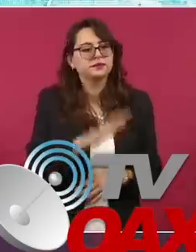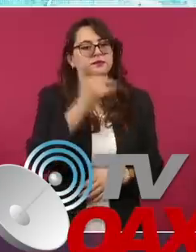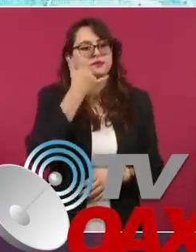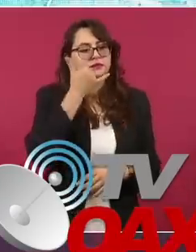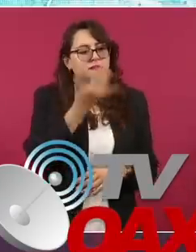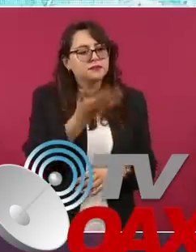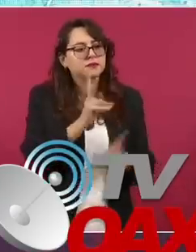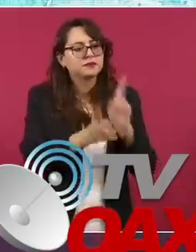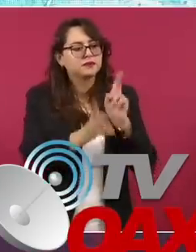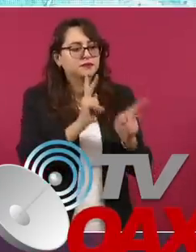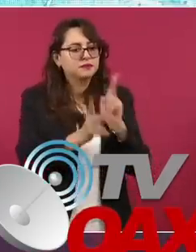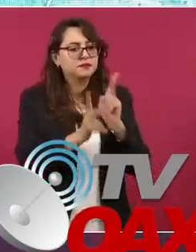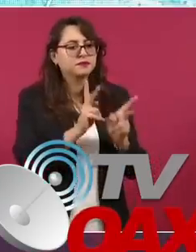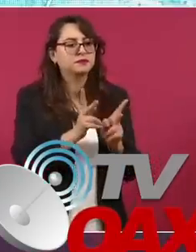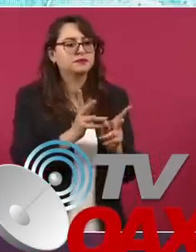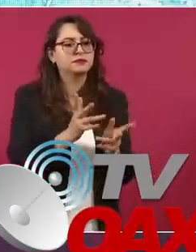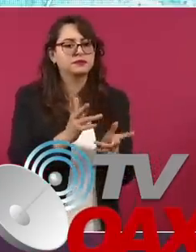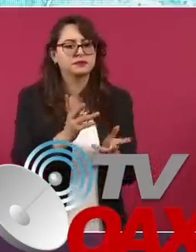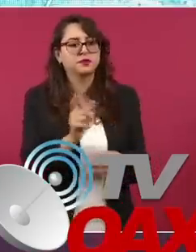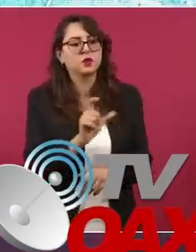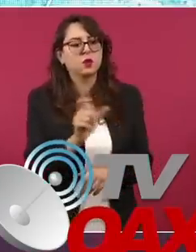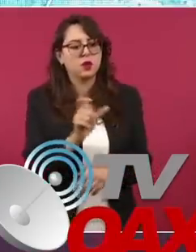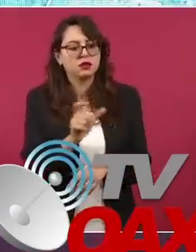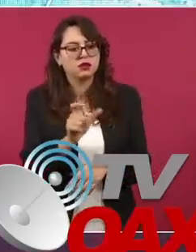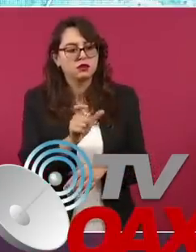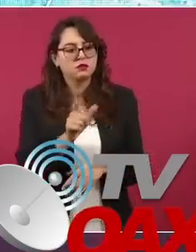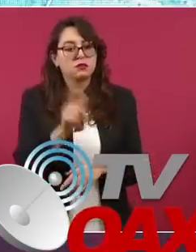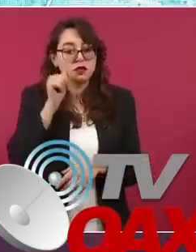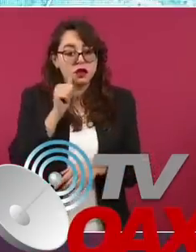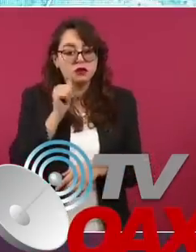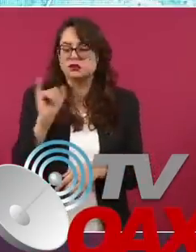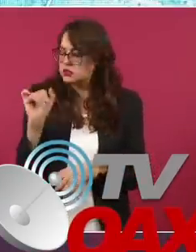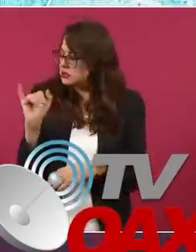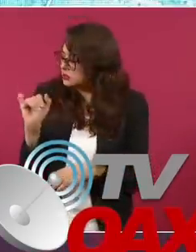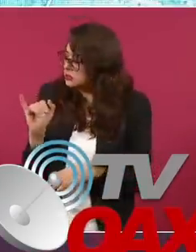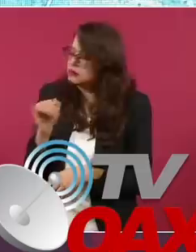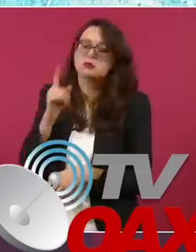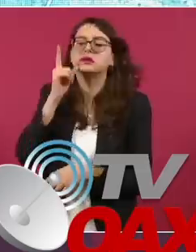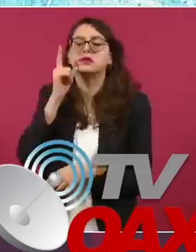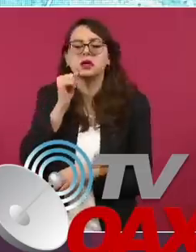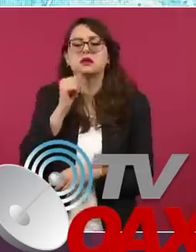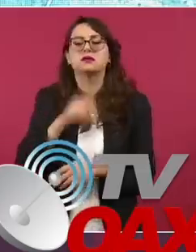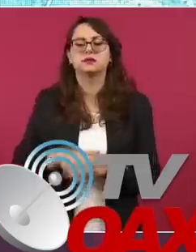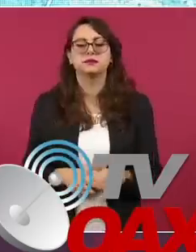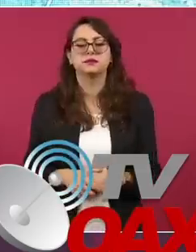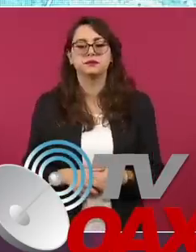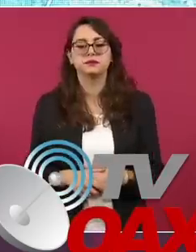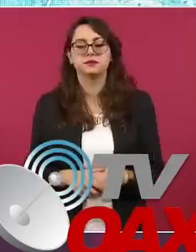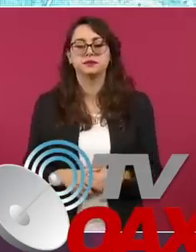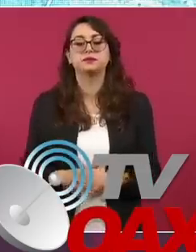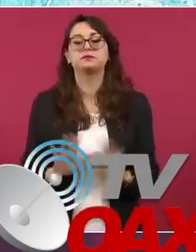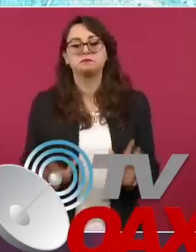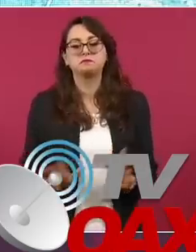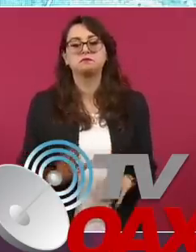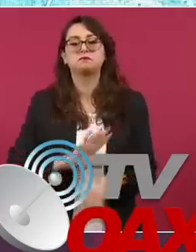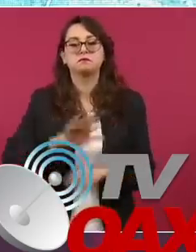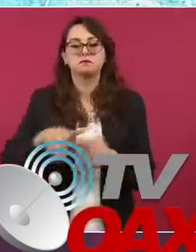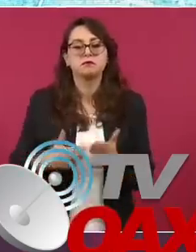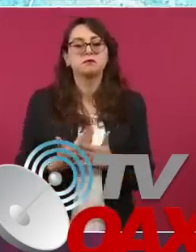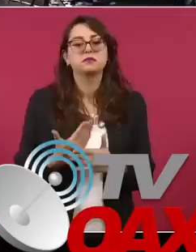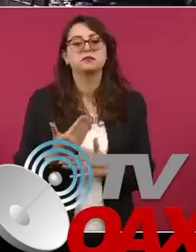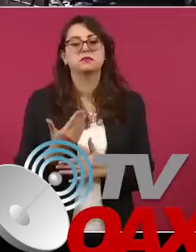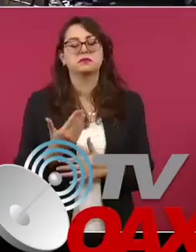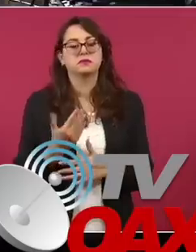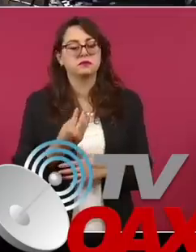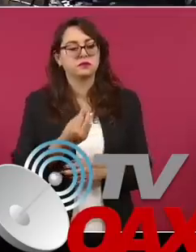¿Cuándo? No, cuando usted diga. Bueno, mañana. O sea, al día siguiente de la comida, vamos a un desayuno.